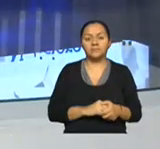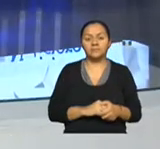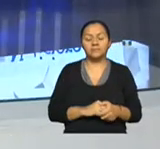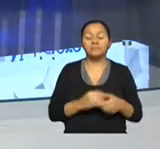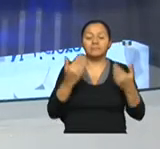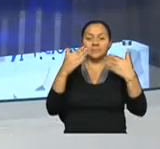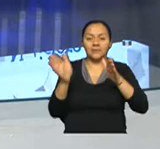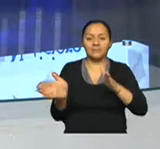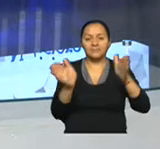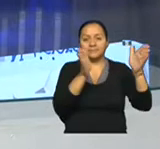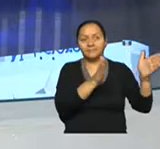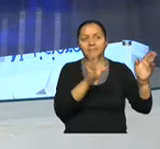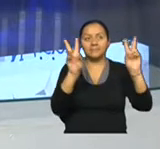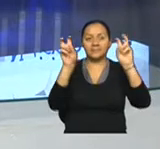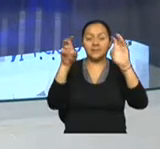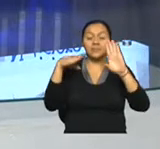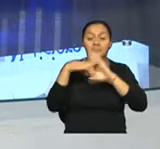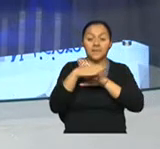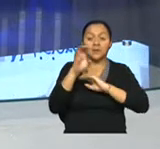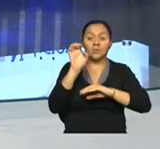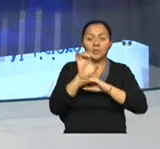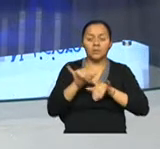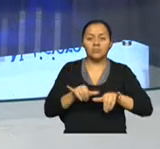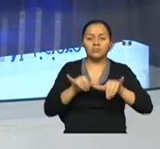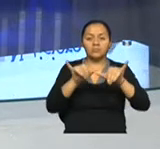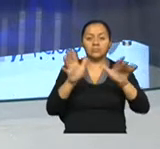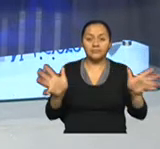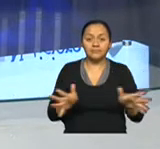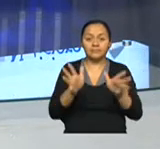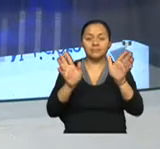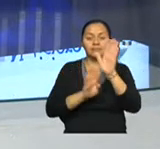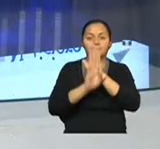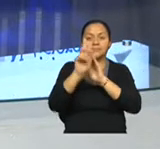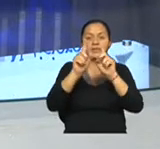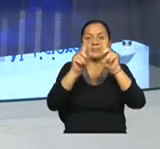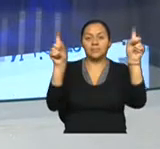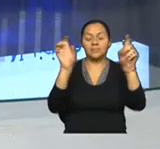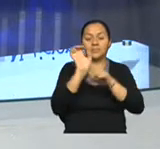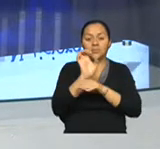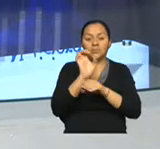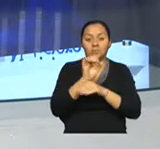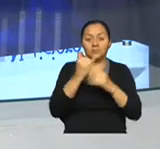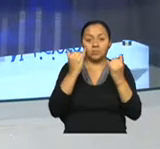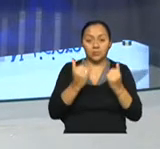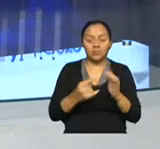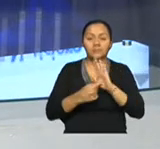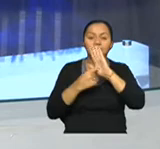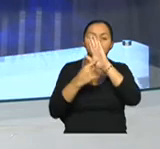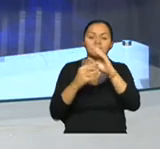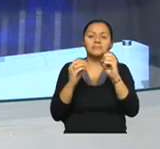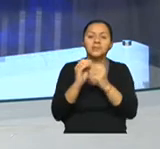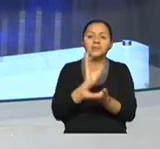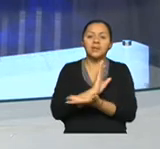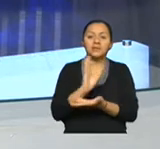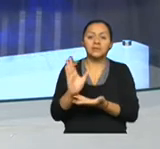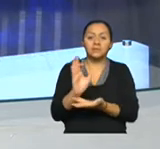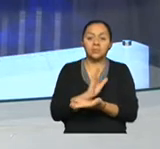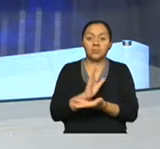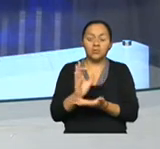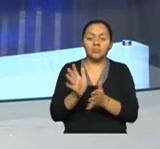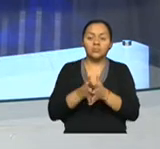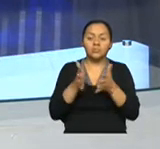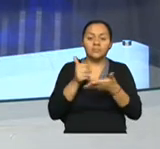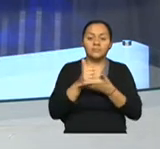Pasamos a otro tema. Ban Ecuador continúa fomentando el emprendimiento en el país. En esta ocasión le presentamos testimonios de beneficiarios